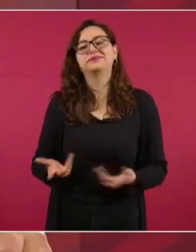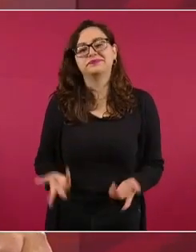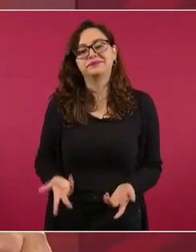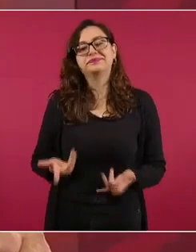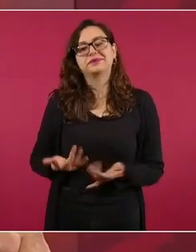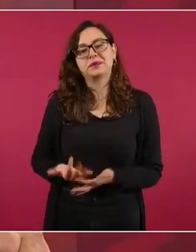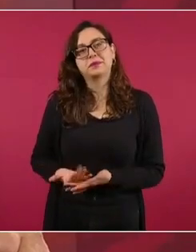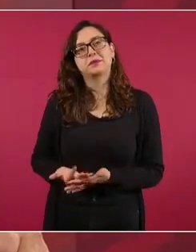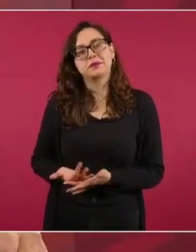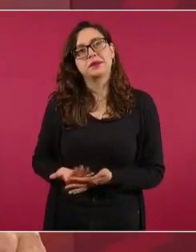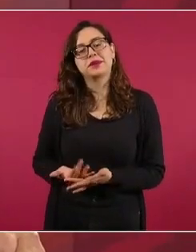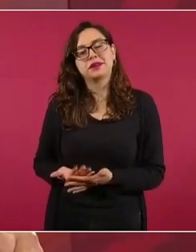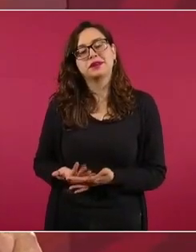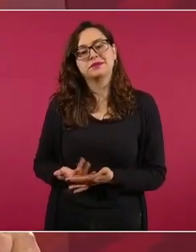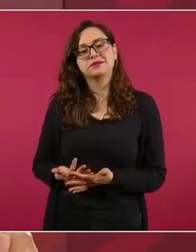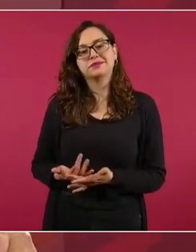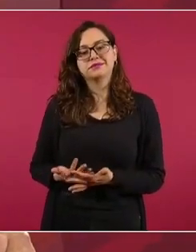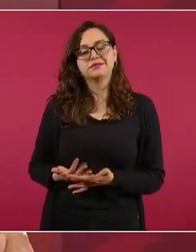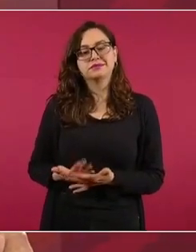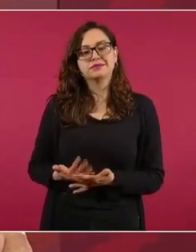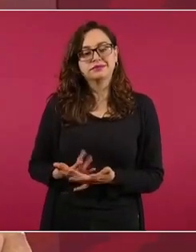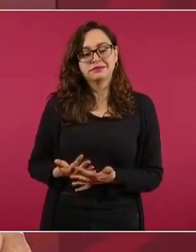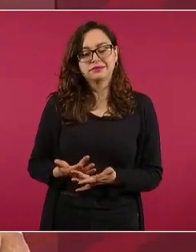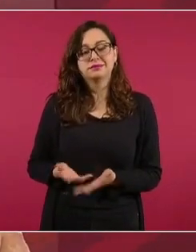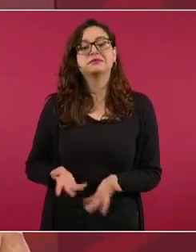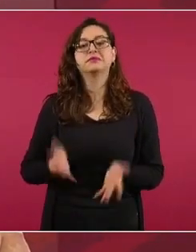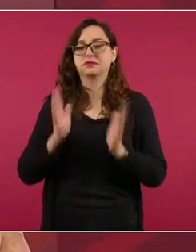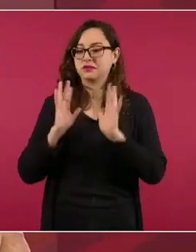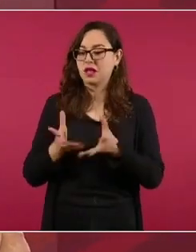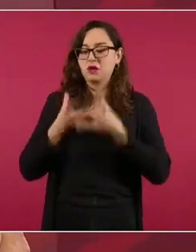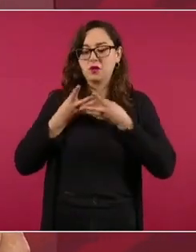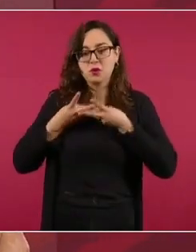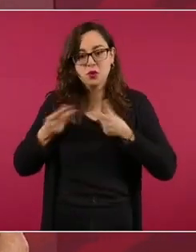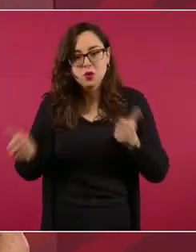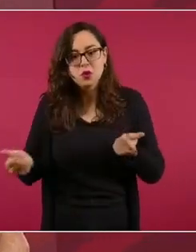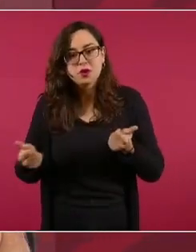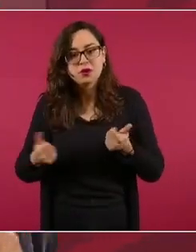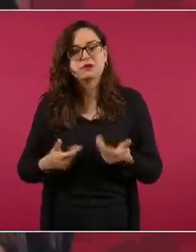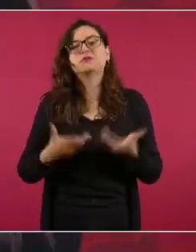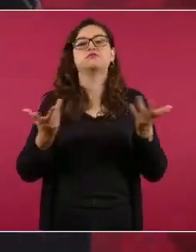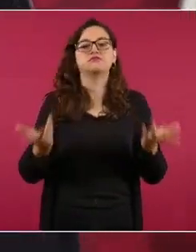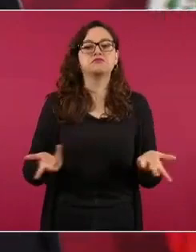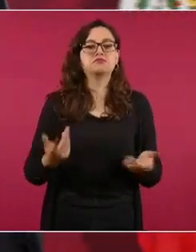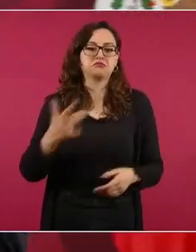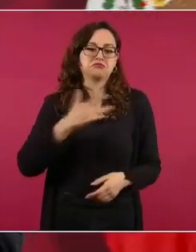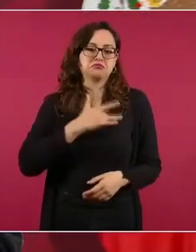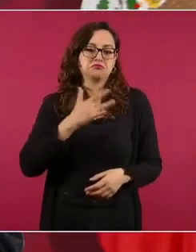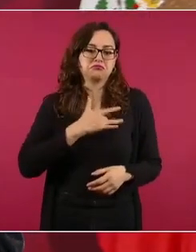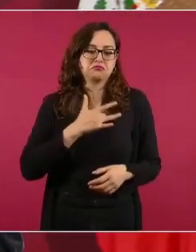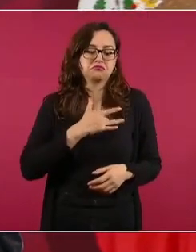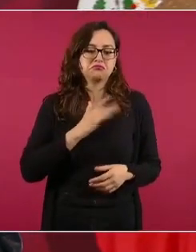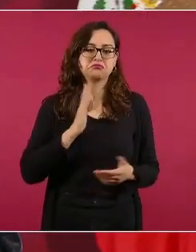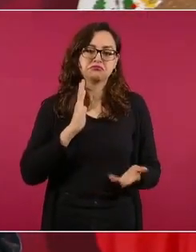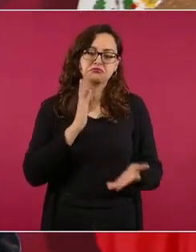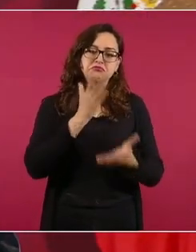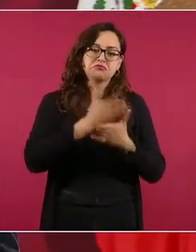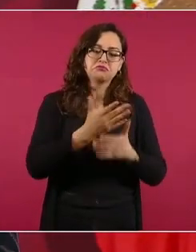a que pasara el COVID y ya fui al hospital y me hicieron el cateterismo.